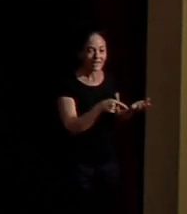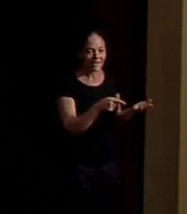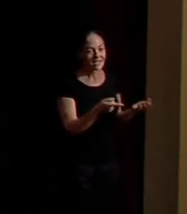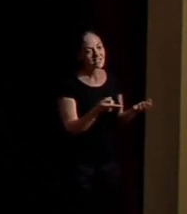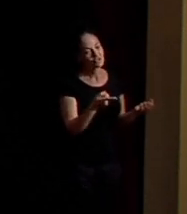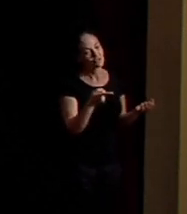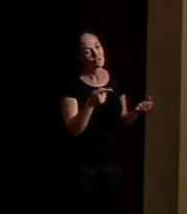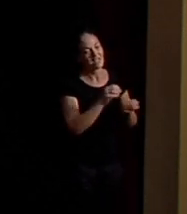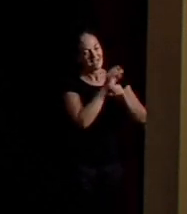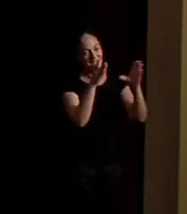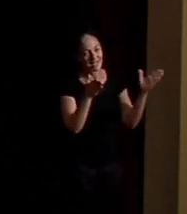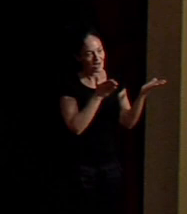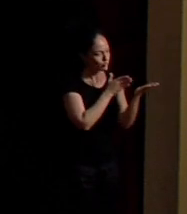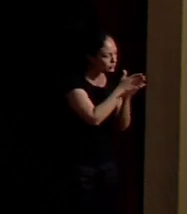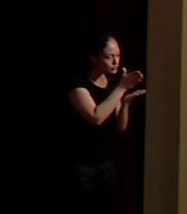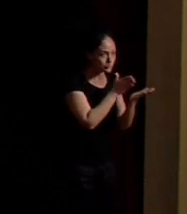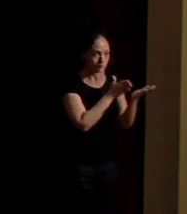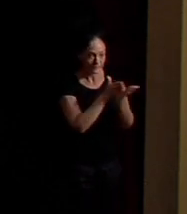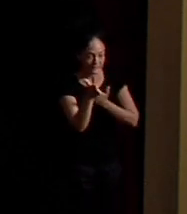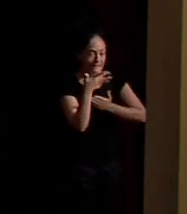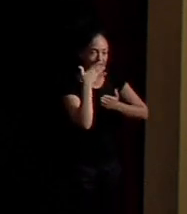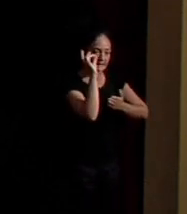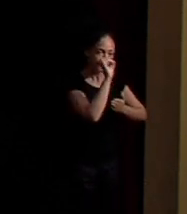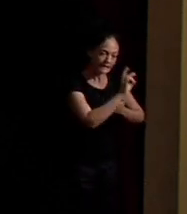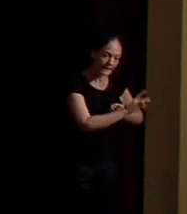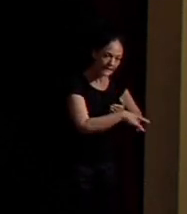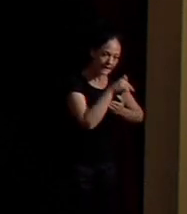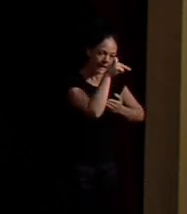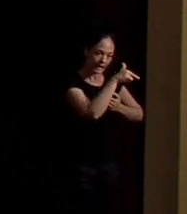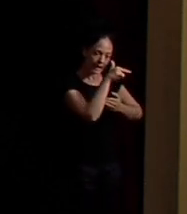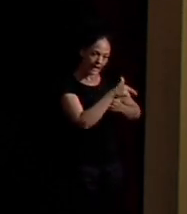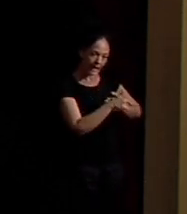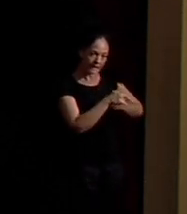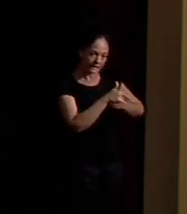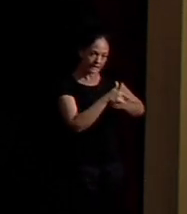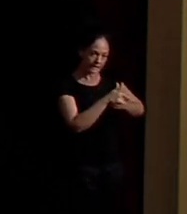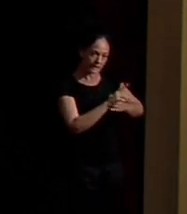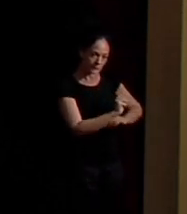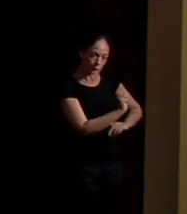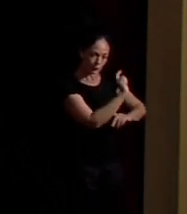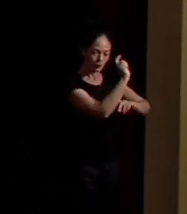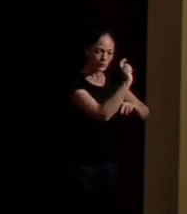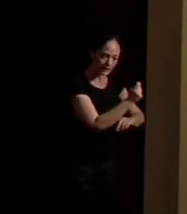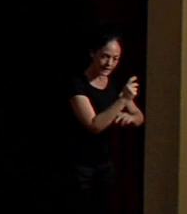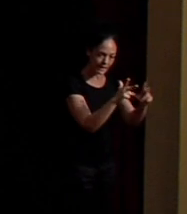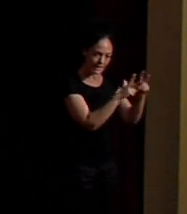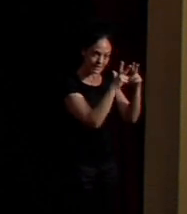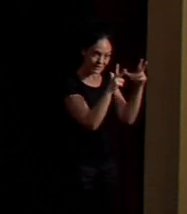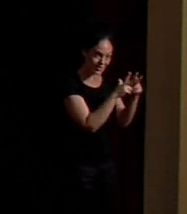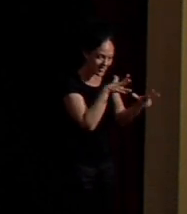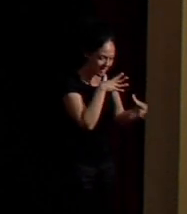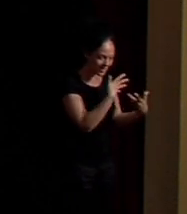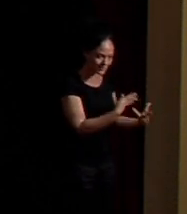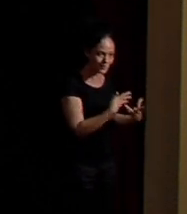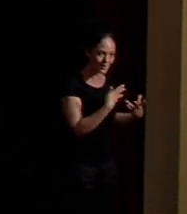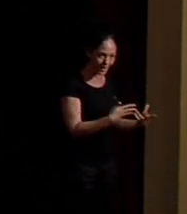justamente con esos dos ejes, sobre quién sigue teniendo mayoritariamente el poder en las sociedades contemporáneas,